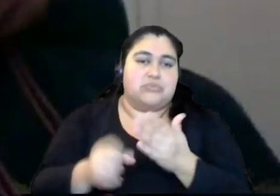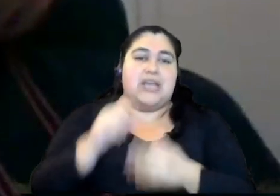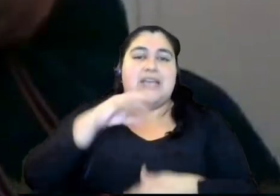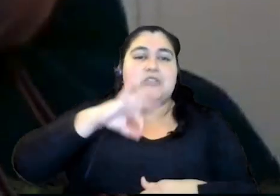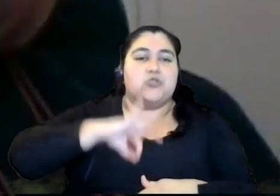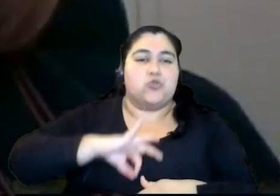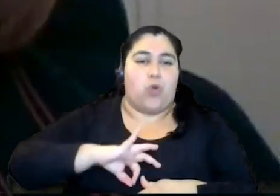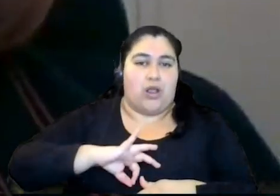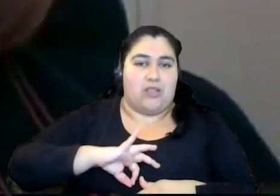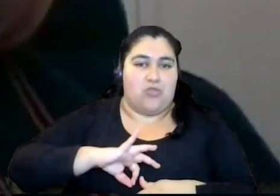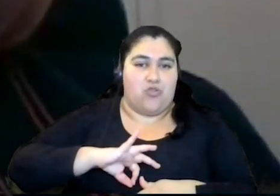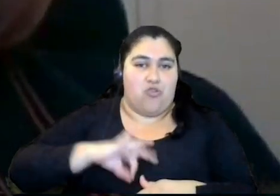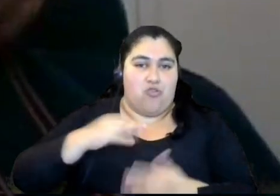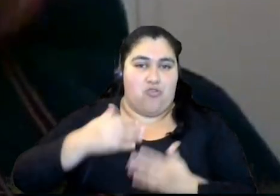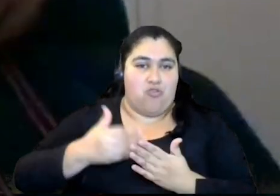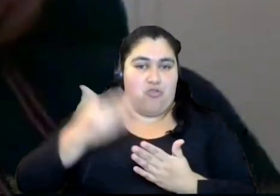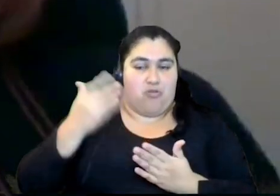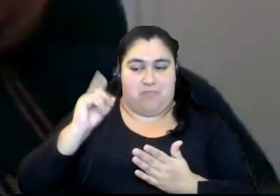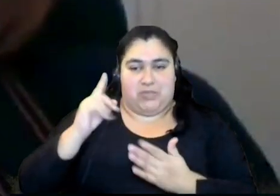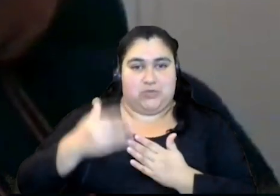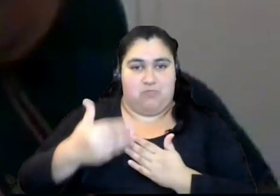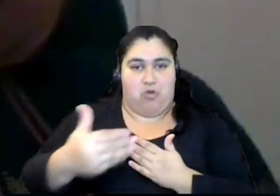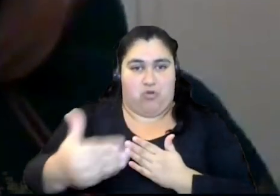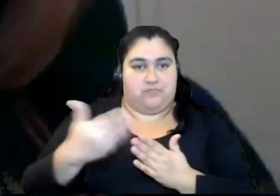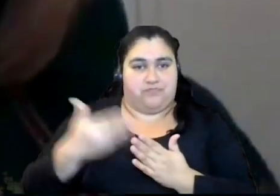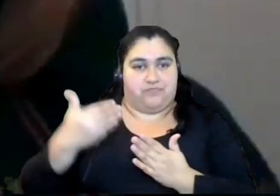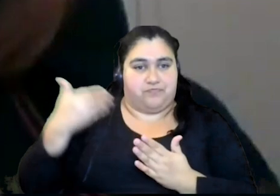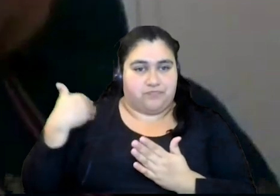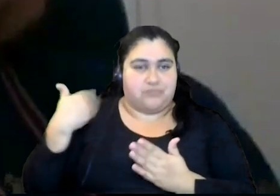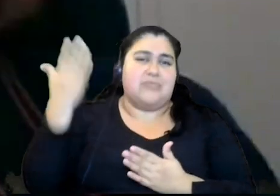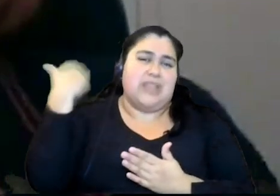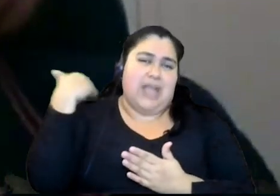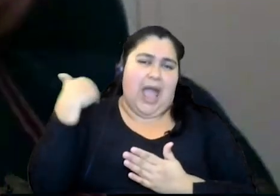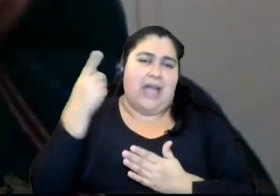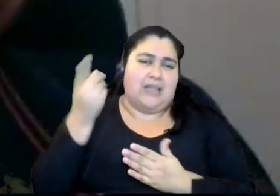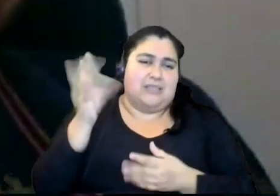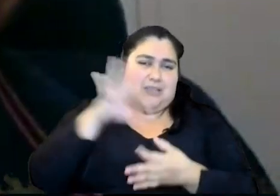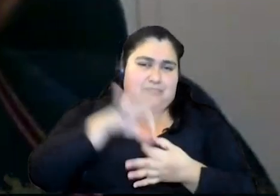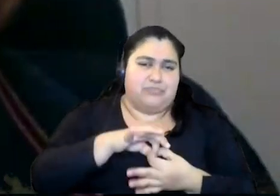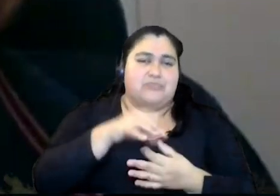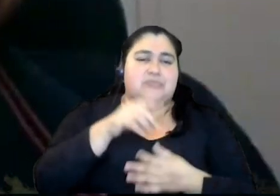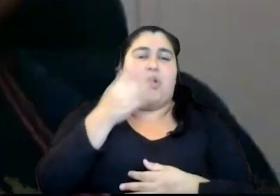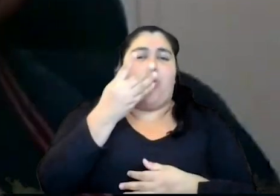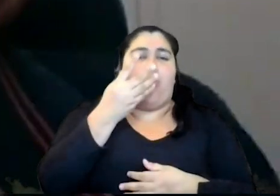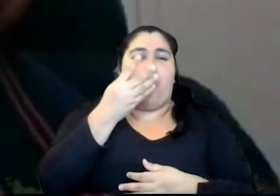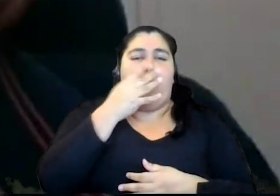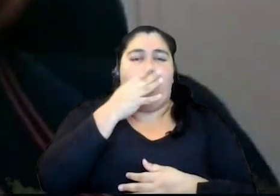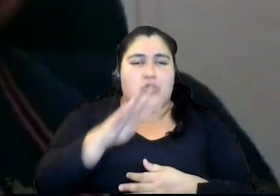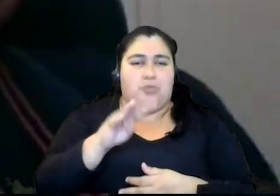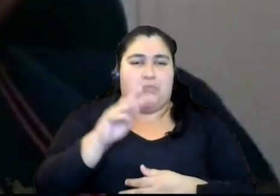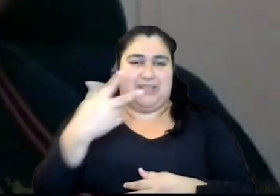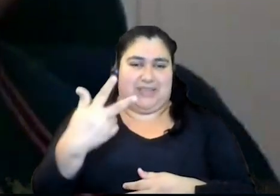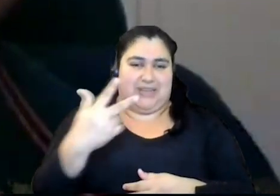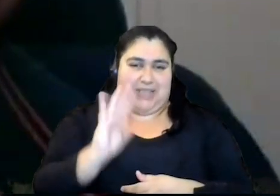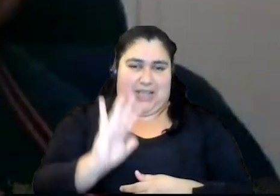sueldos que se van devengando, que era como estaba antes la 4003. Es para